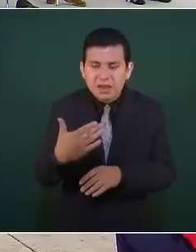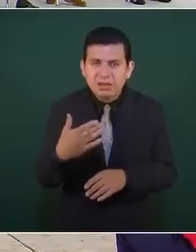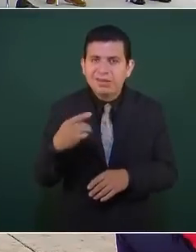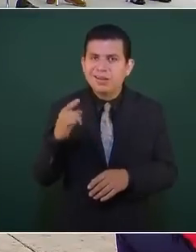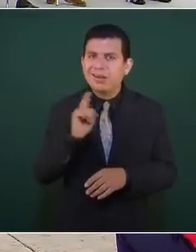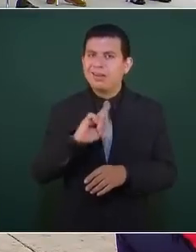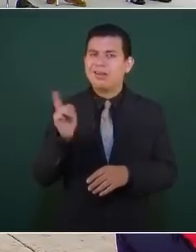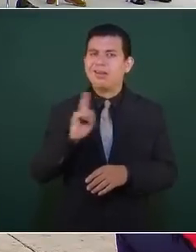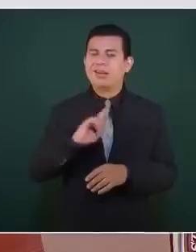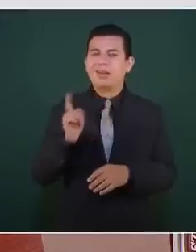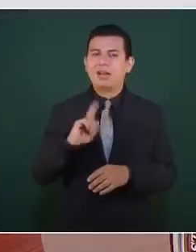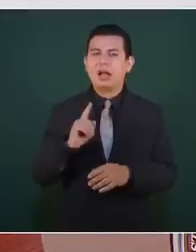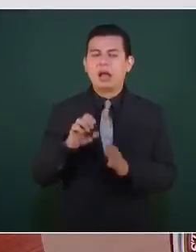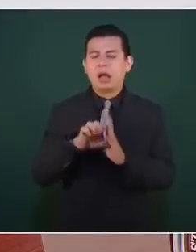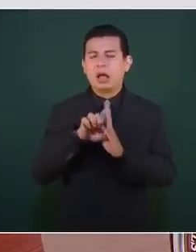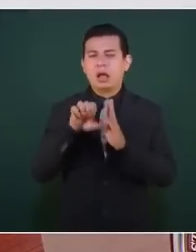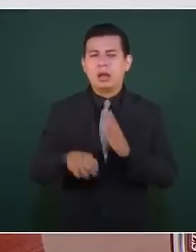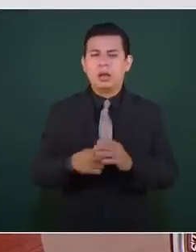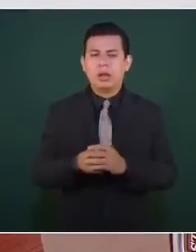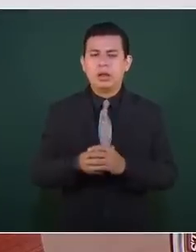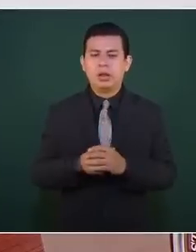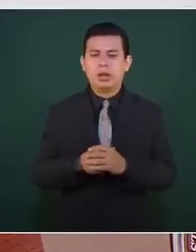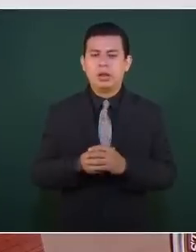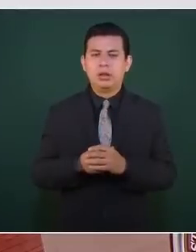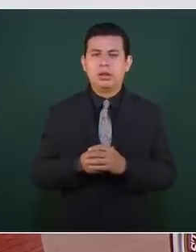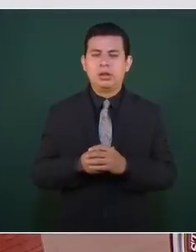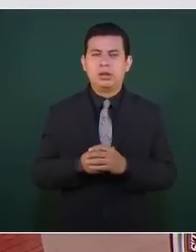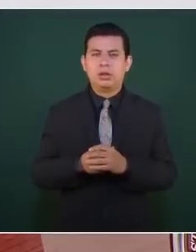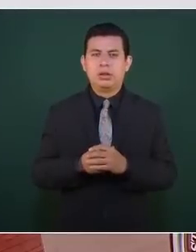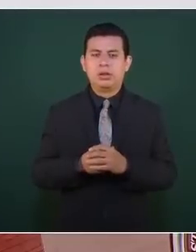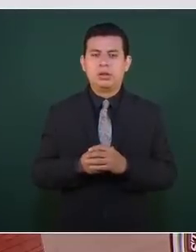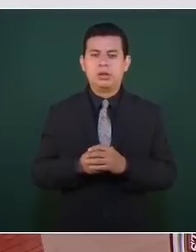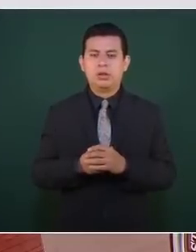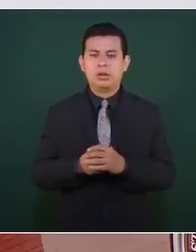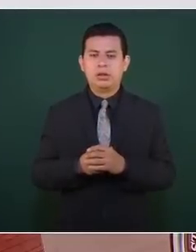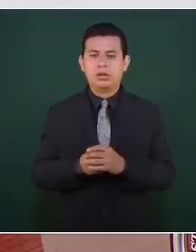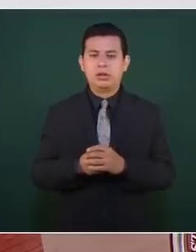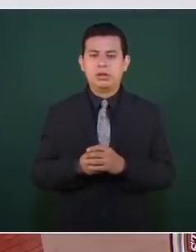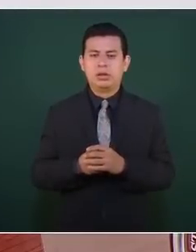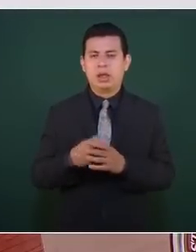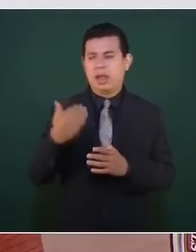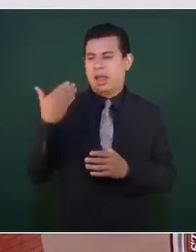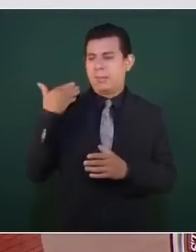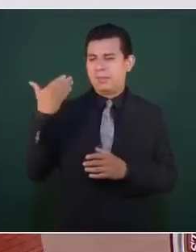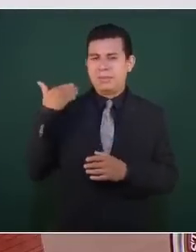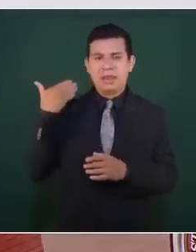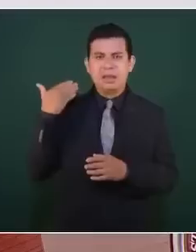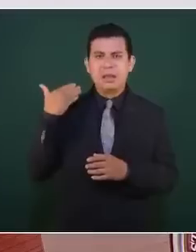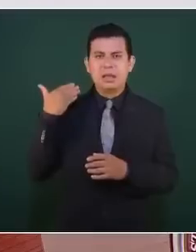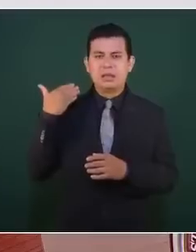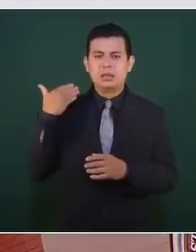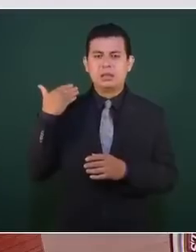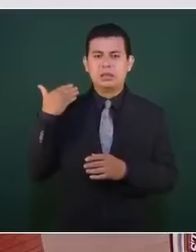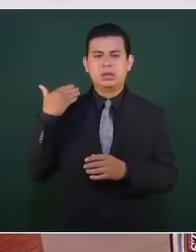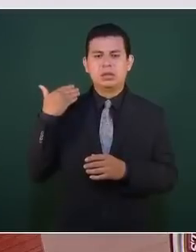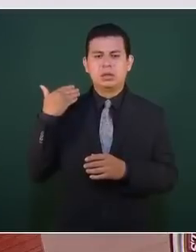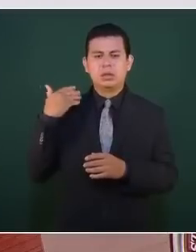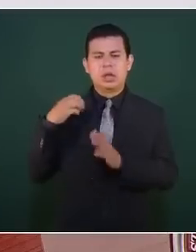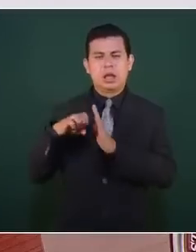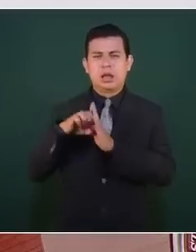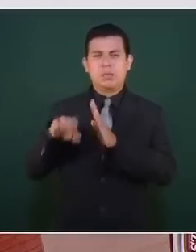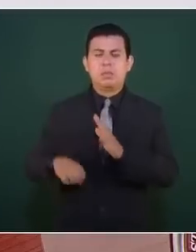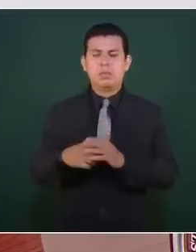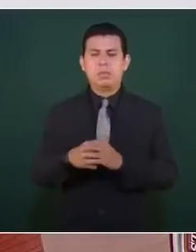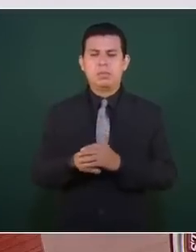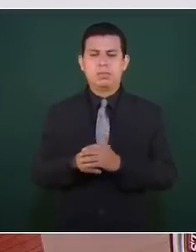No estoy hablando al tanteo. ¿Cómo se me va a olvidar lo que le hicieron a los